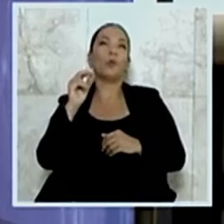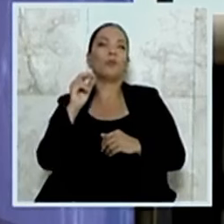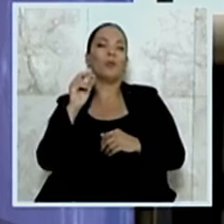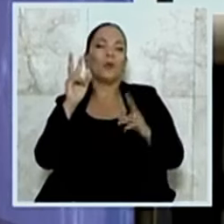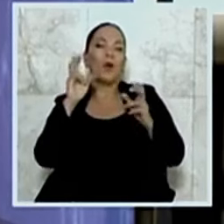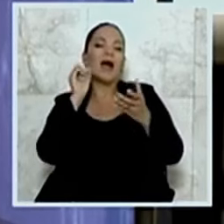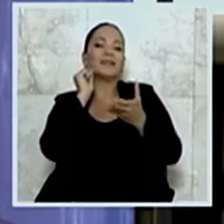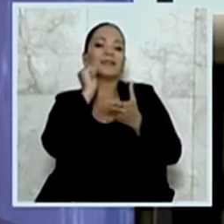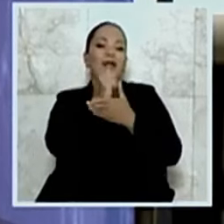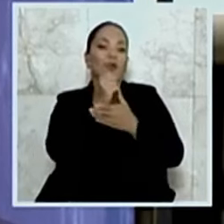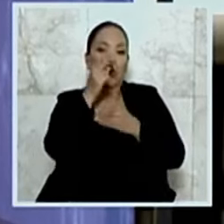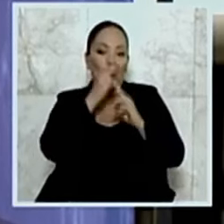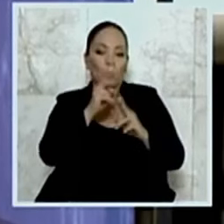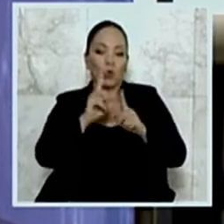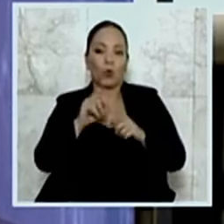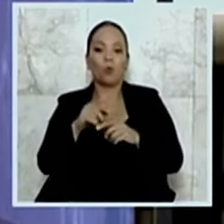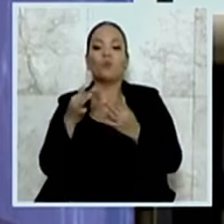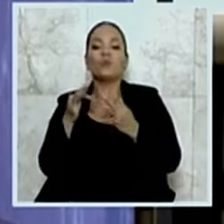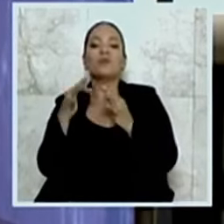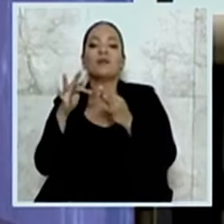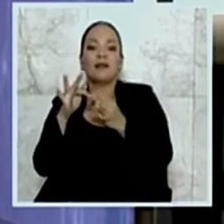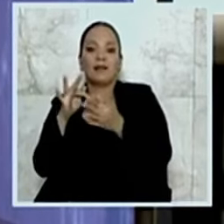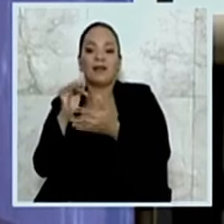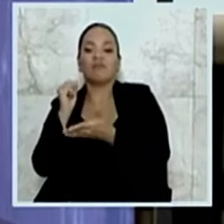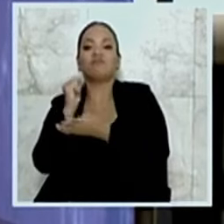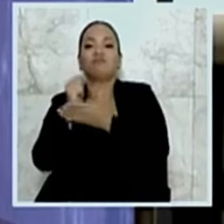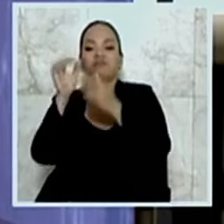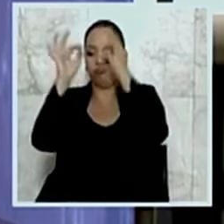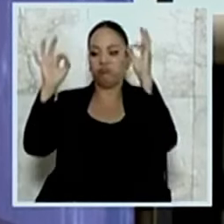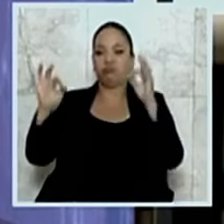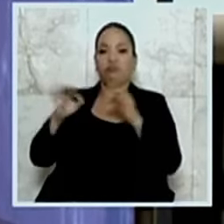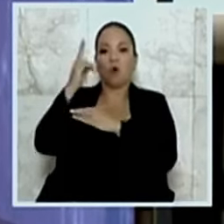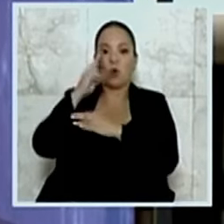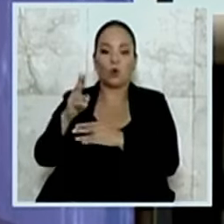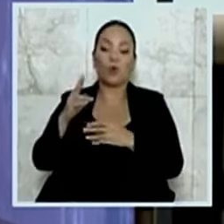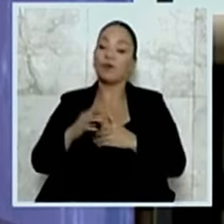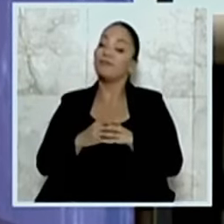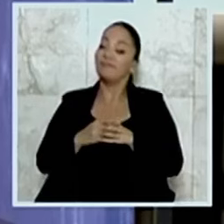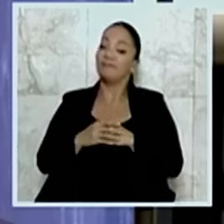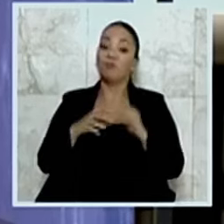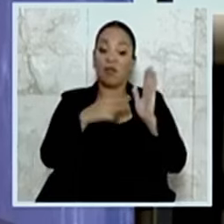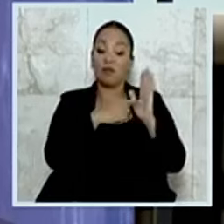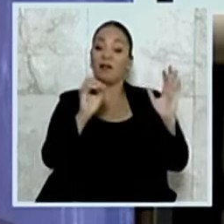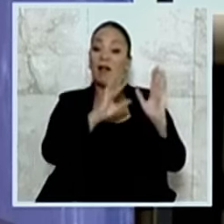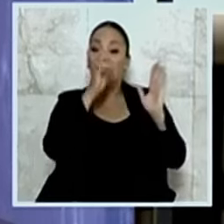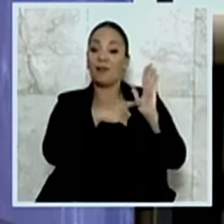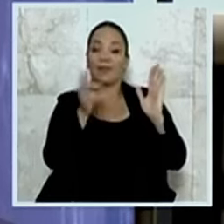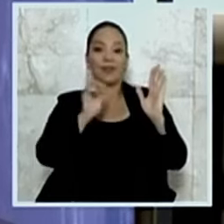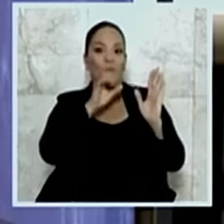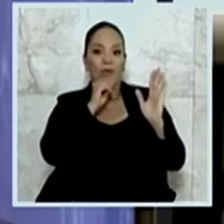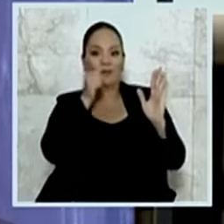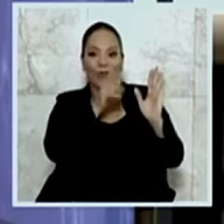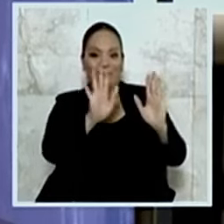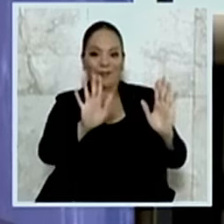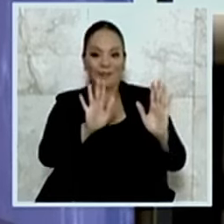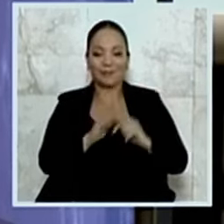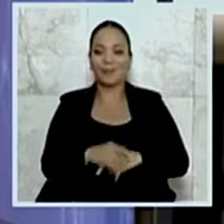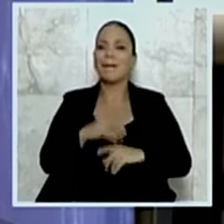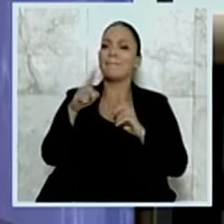conversar con un abogado, porque ahí obviamente hubo no un asesinato al honor, sino